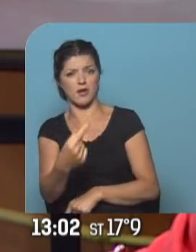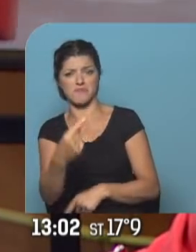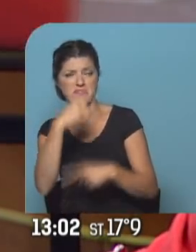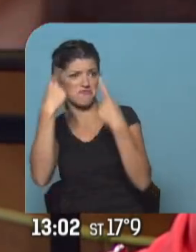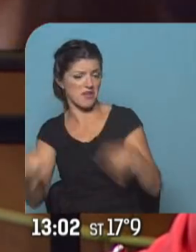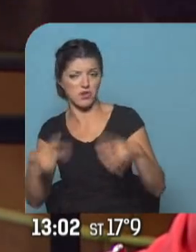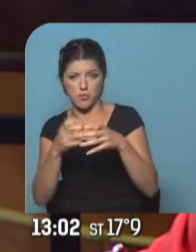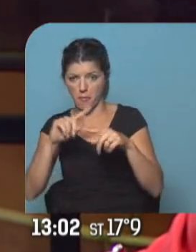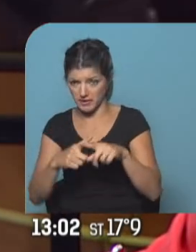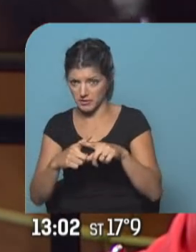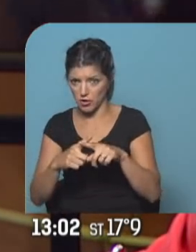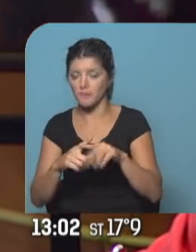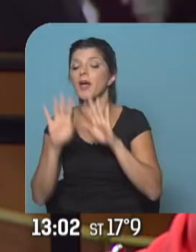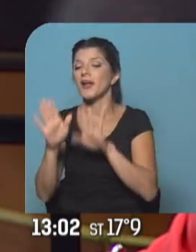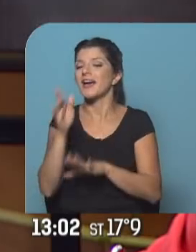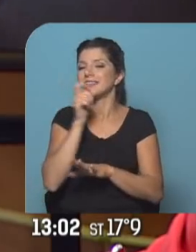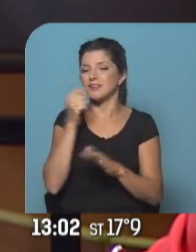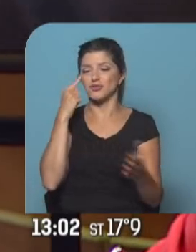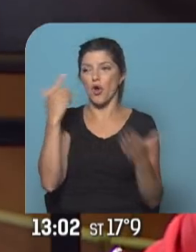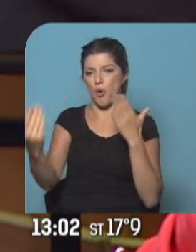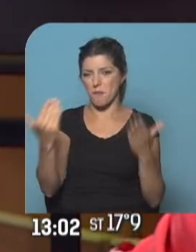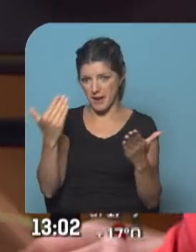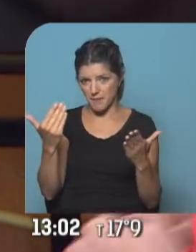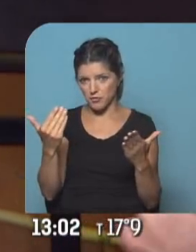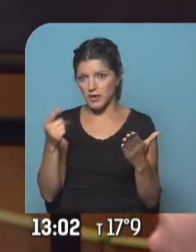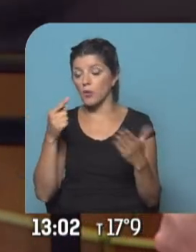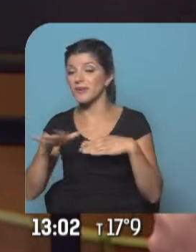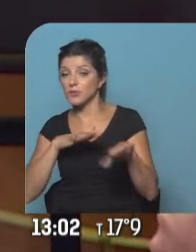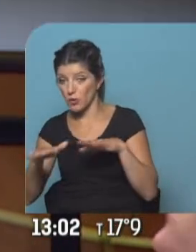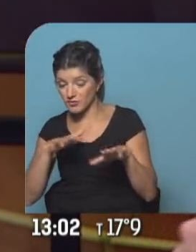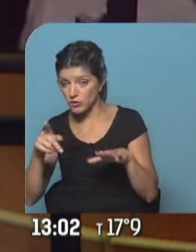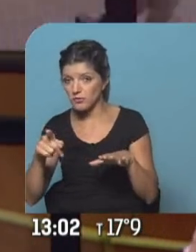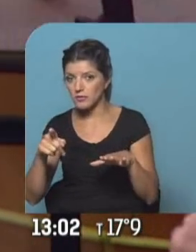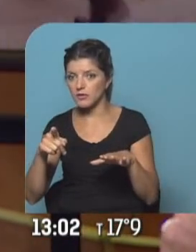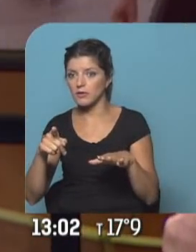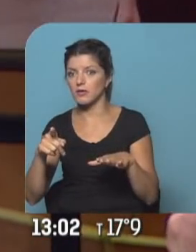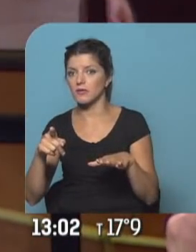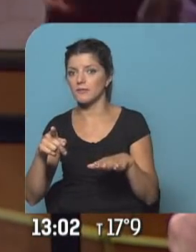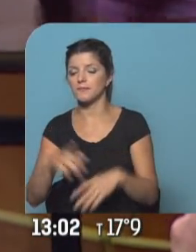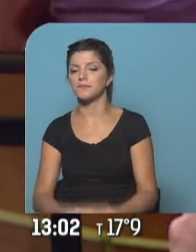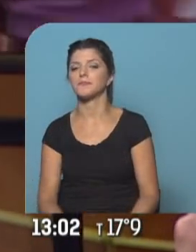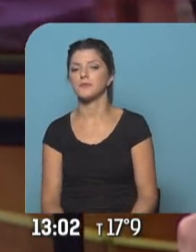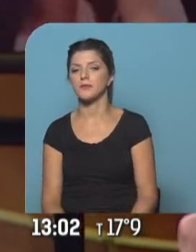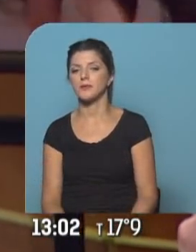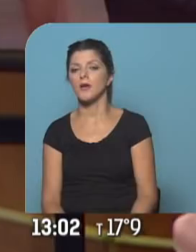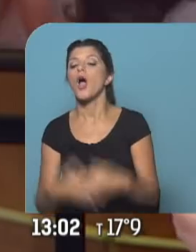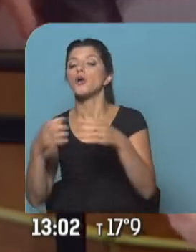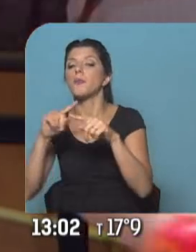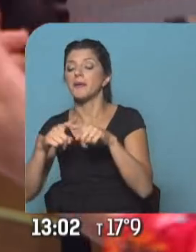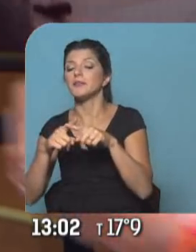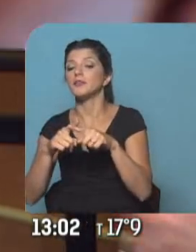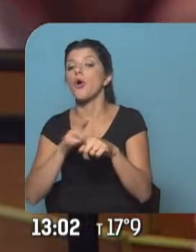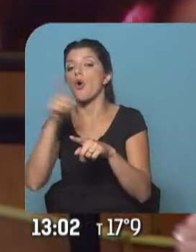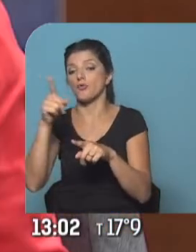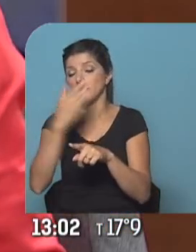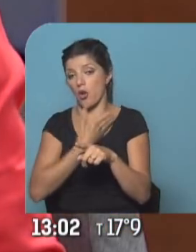algún episodio comparado con nosotros menor, toman decisiones en relación a destacadísimos dirigentes de la coalición oficialista. Te hago la